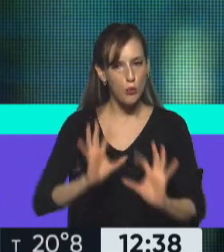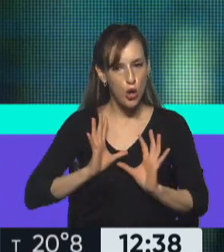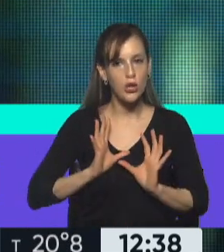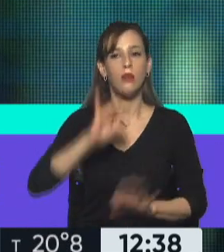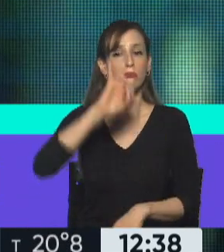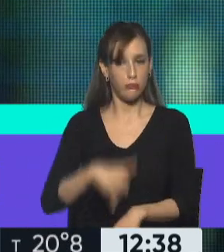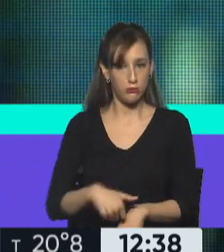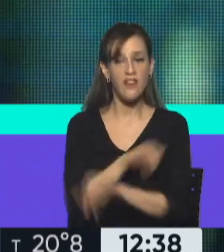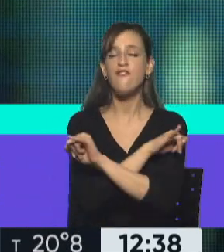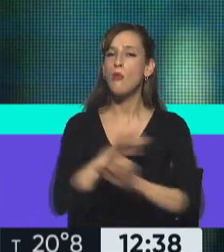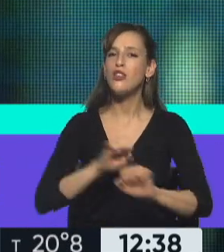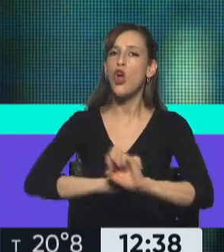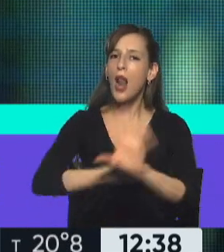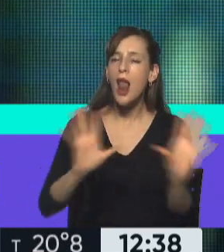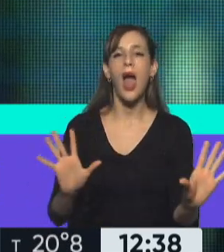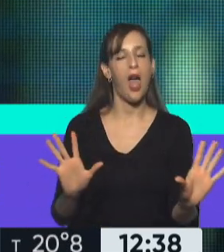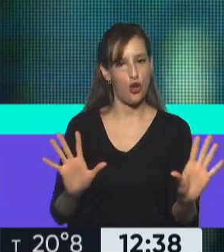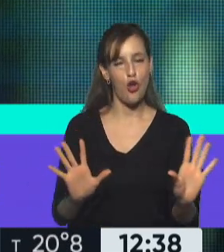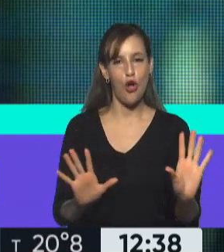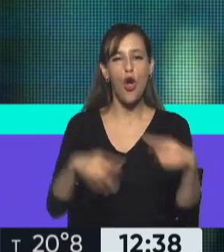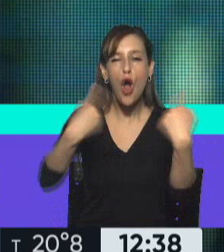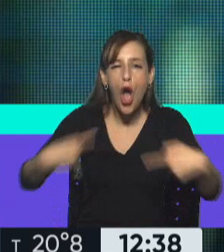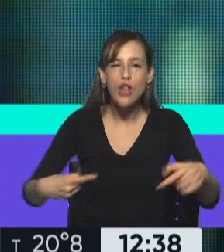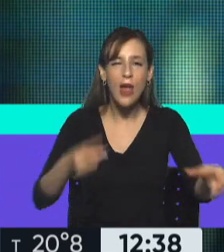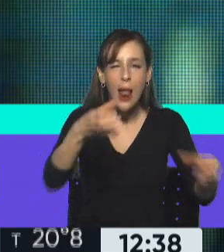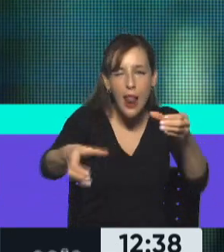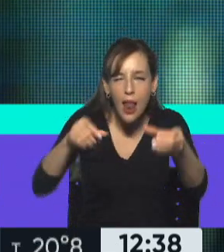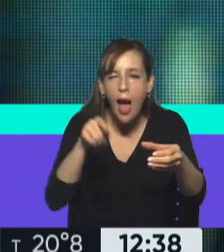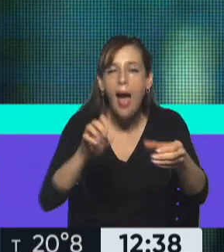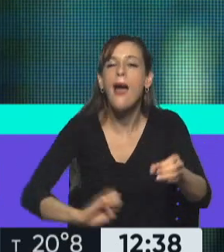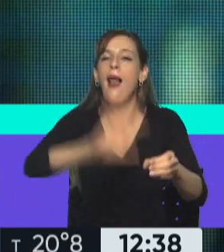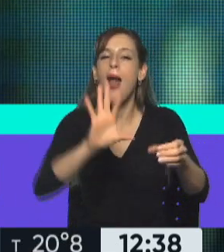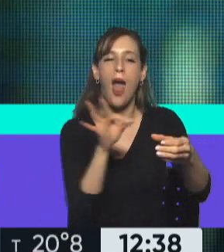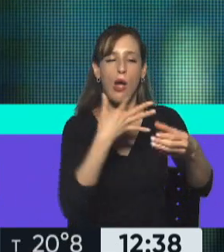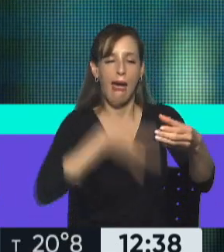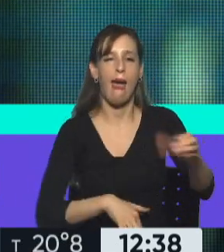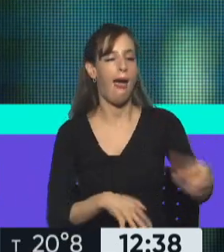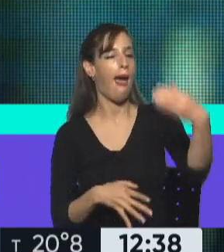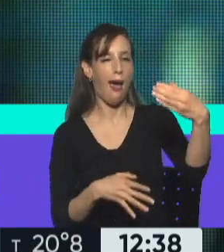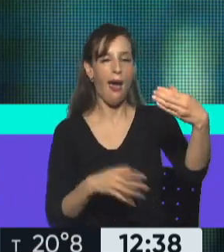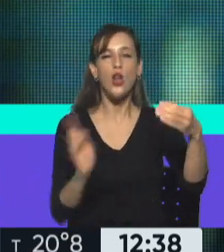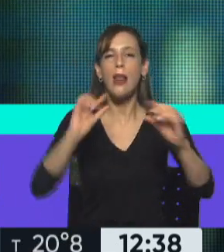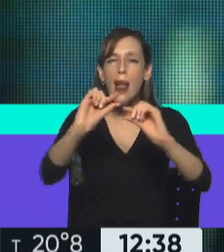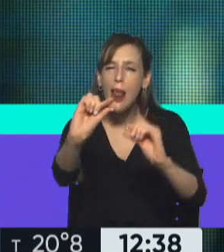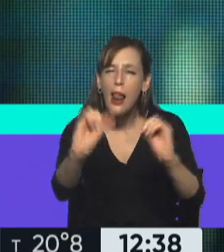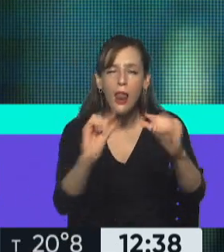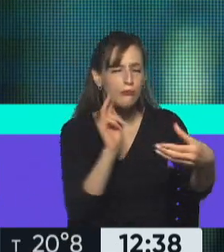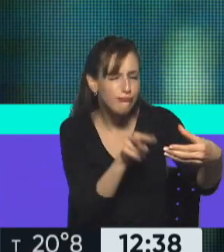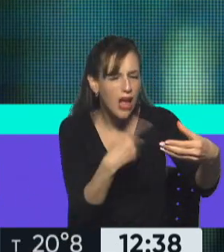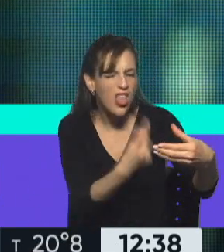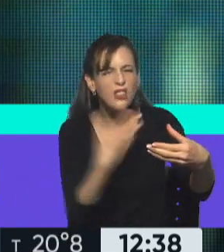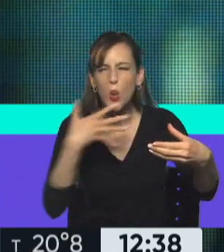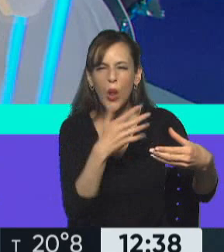información nutricional clara no numeritos chiquititos difíciles que nadie entiende sino algo como